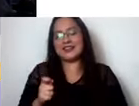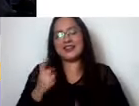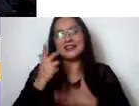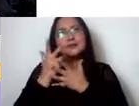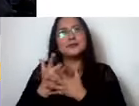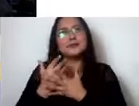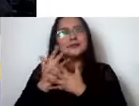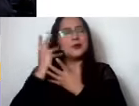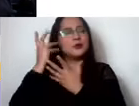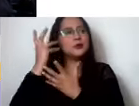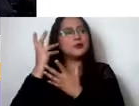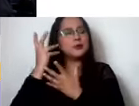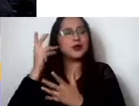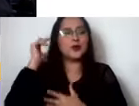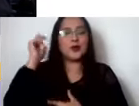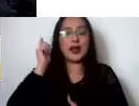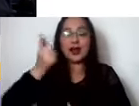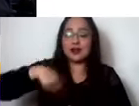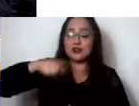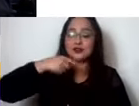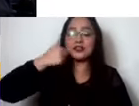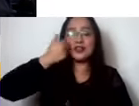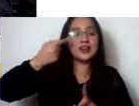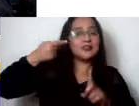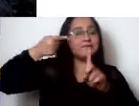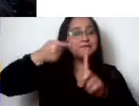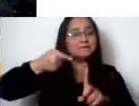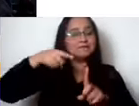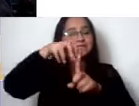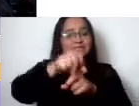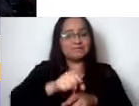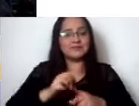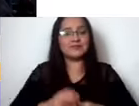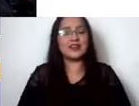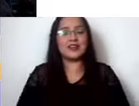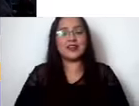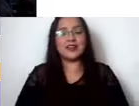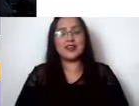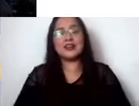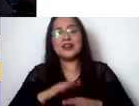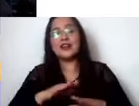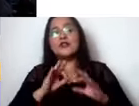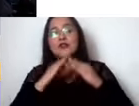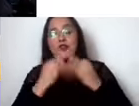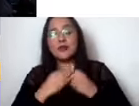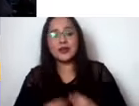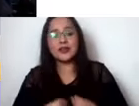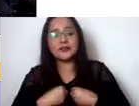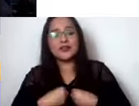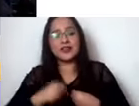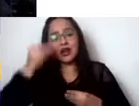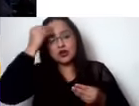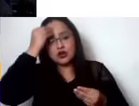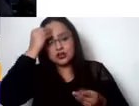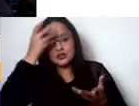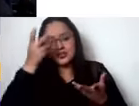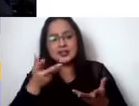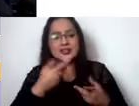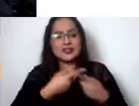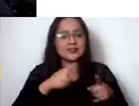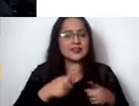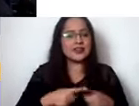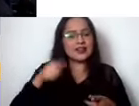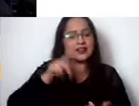o sea, refleja a lo que queremos llegar, ¿no? De estructuras, de vidas, de conciencia. Un país que